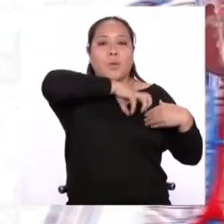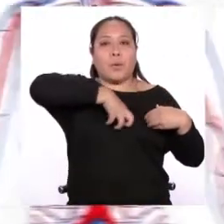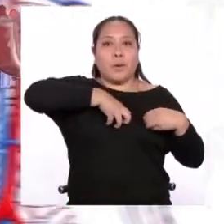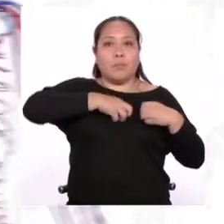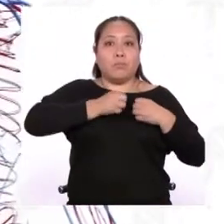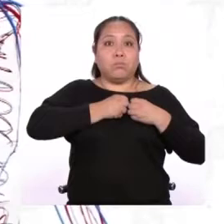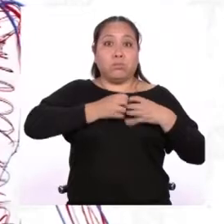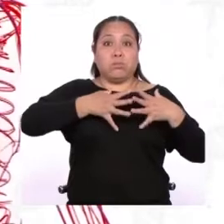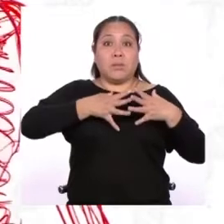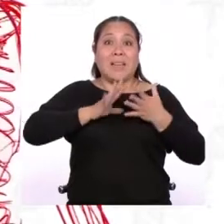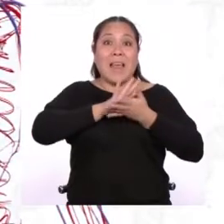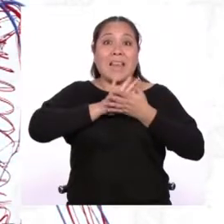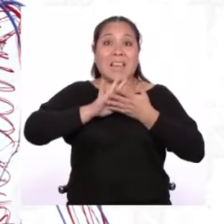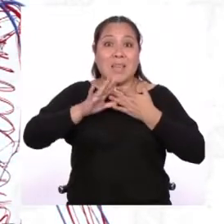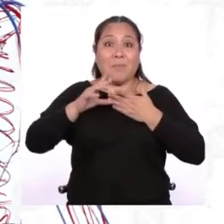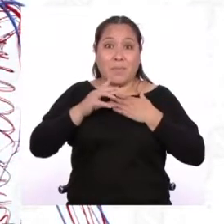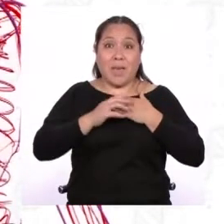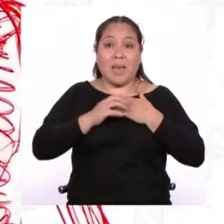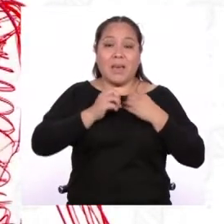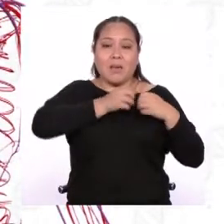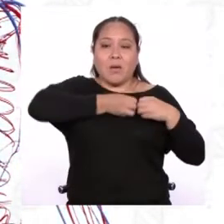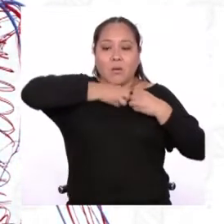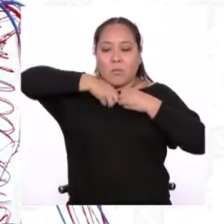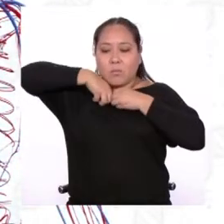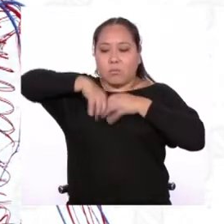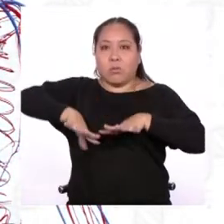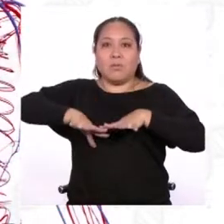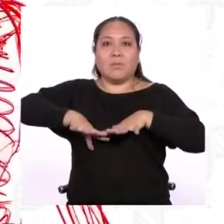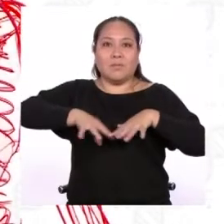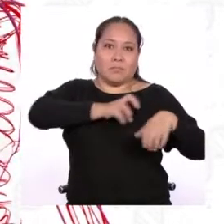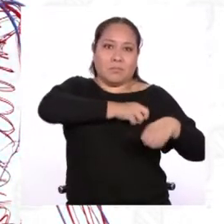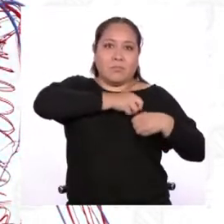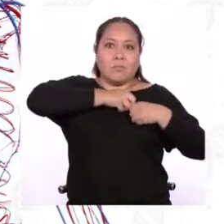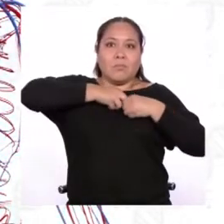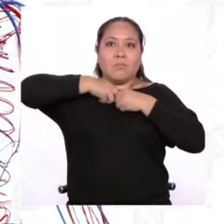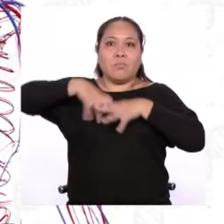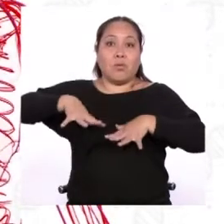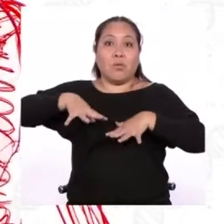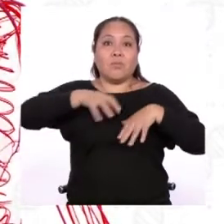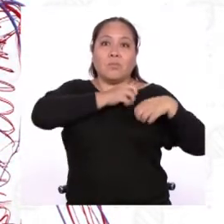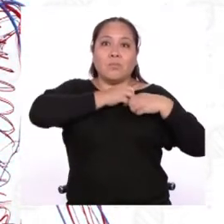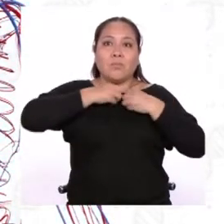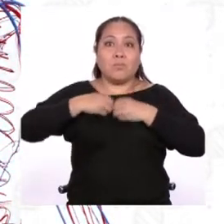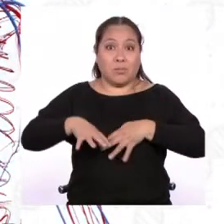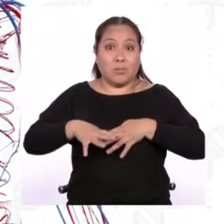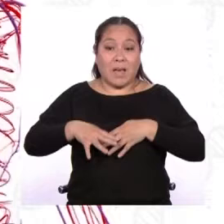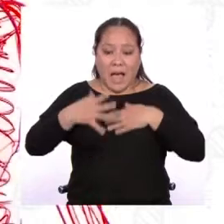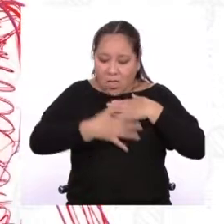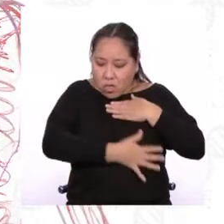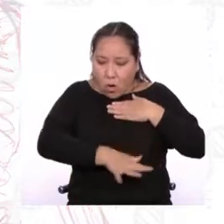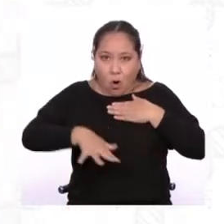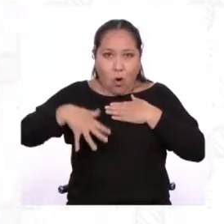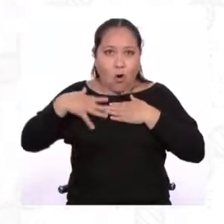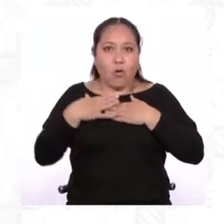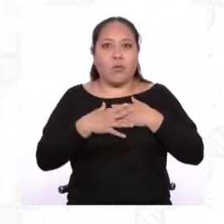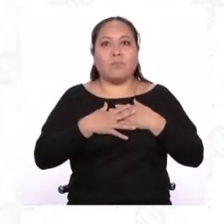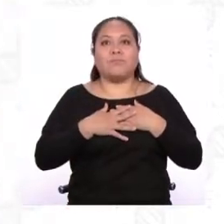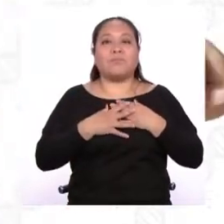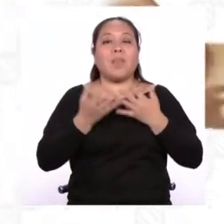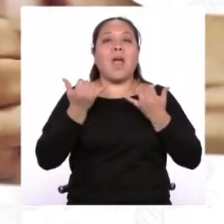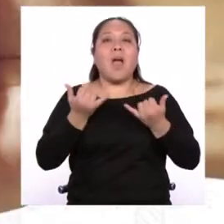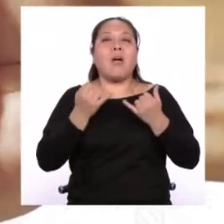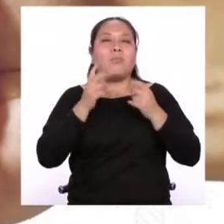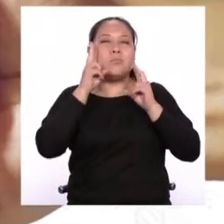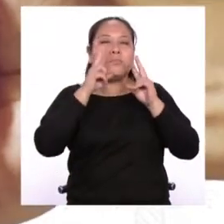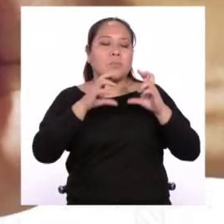sistémica, llevando sangre rica en oxígeno a todos los tejidos del cuerpo. Ahora hablemos del corazón humano.